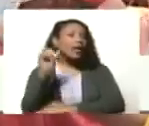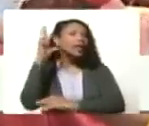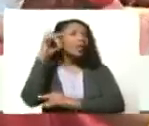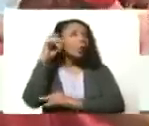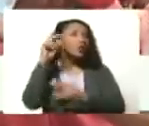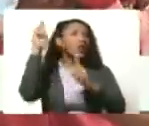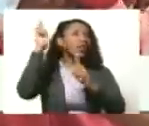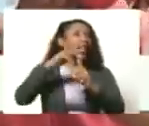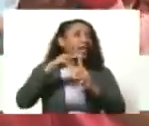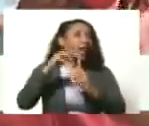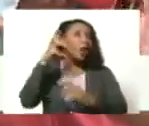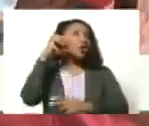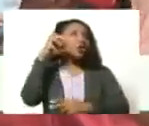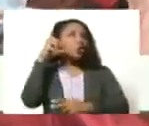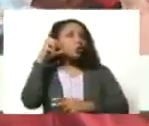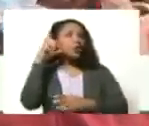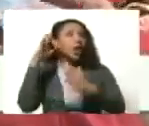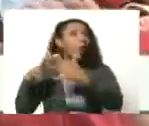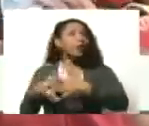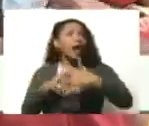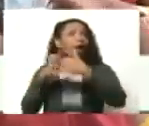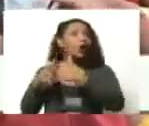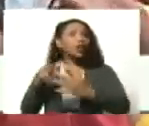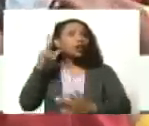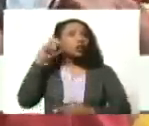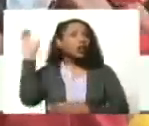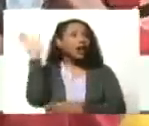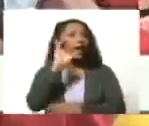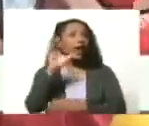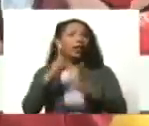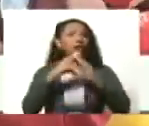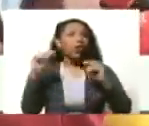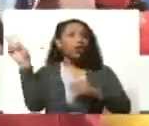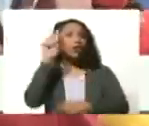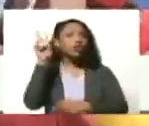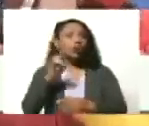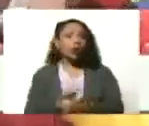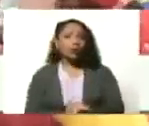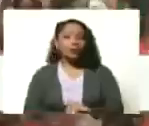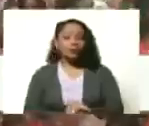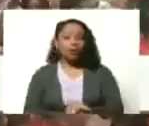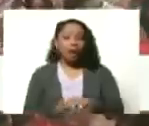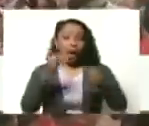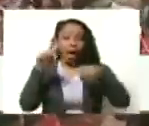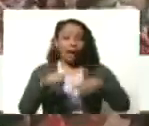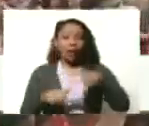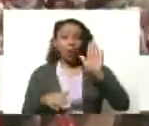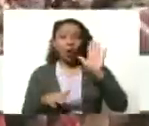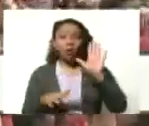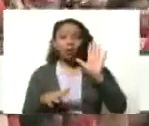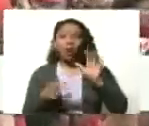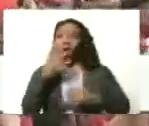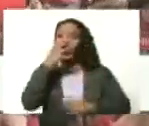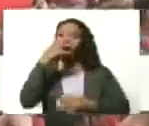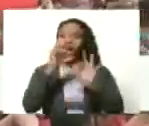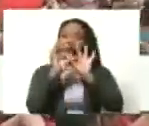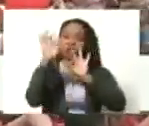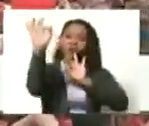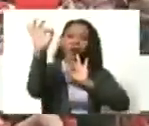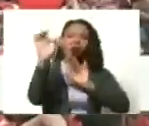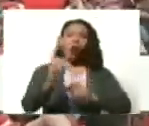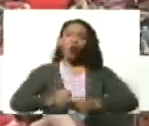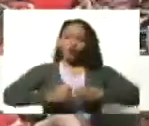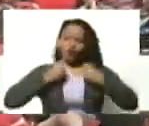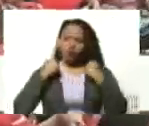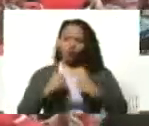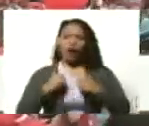Táchira, para que lo escuchen los gringos, para que se escuche en Caracas y en toda Venezuela, este juramento. Les pido pues toda